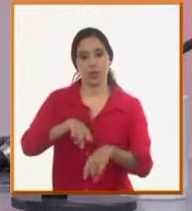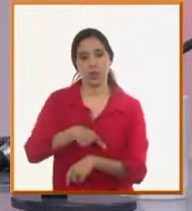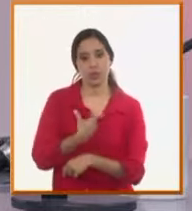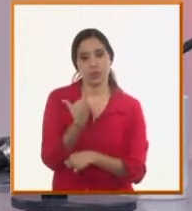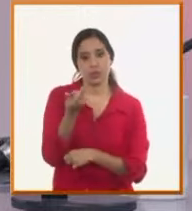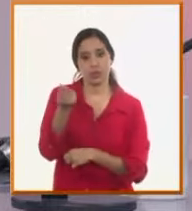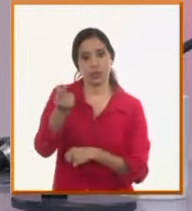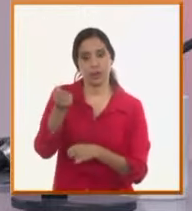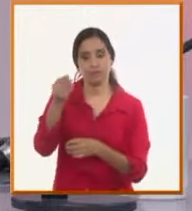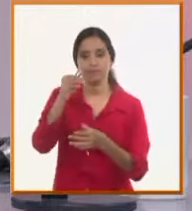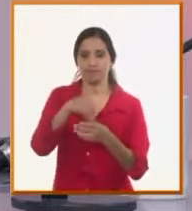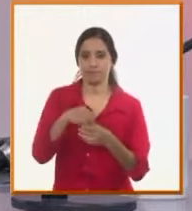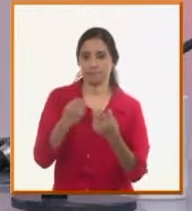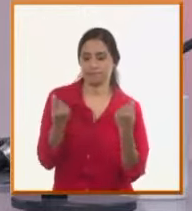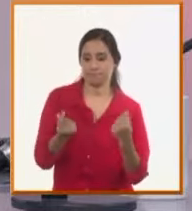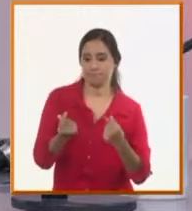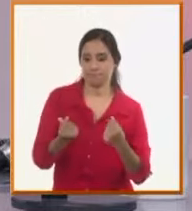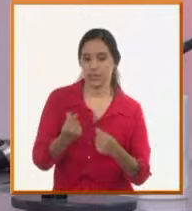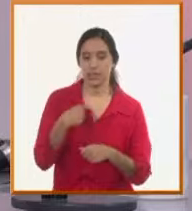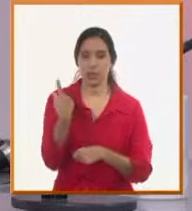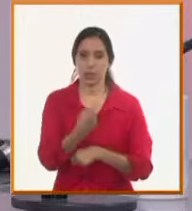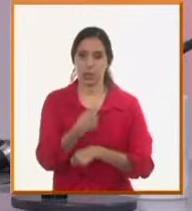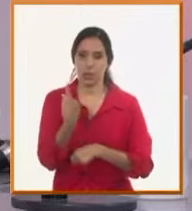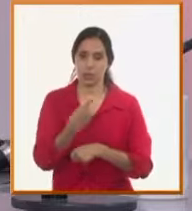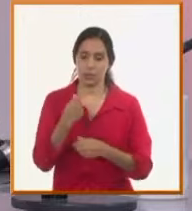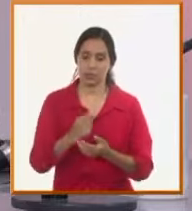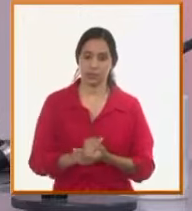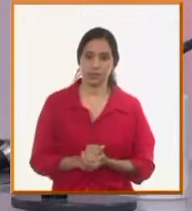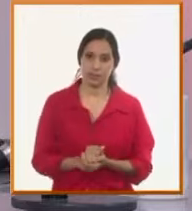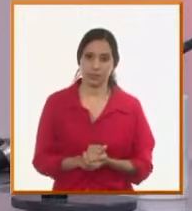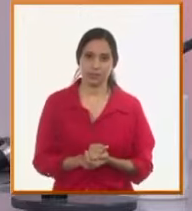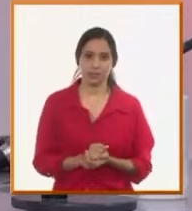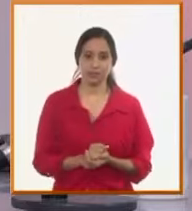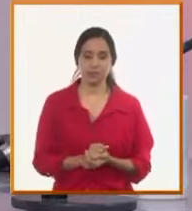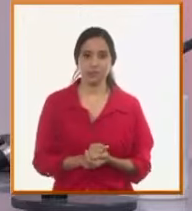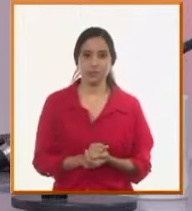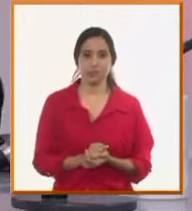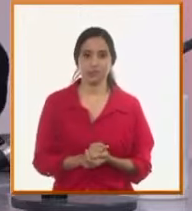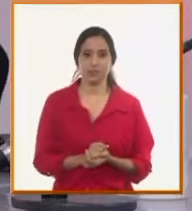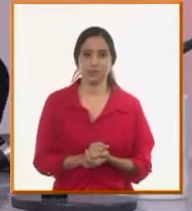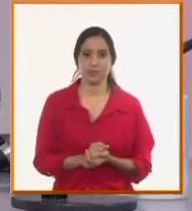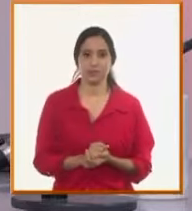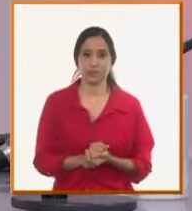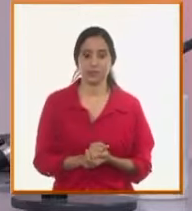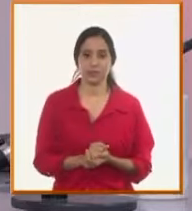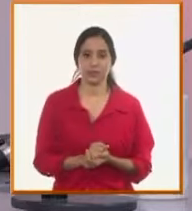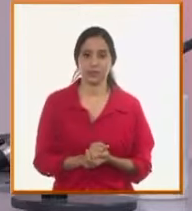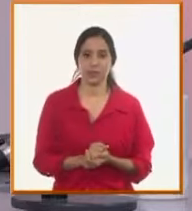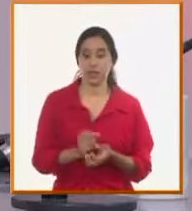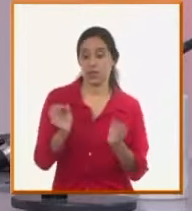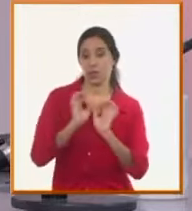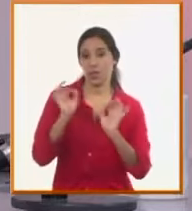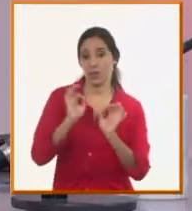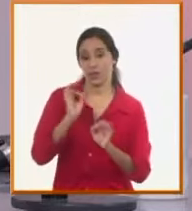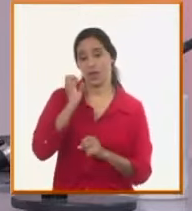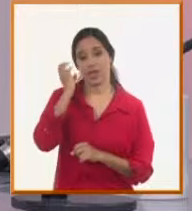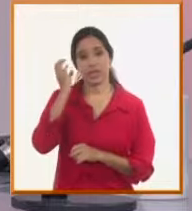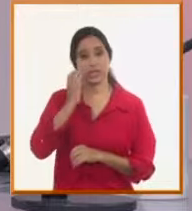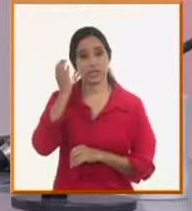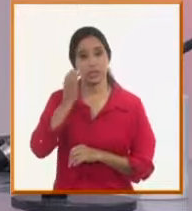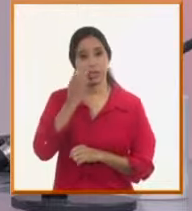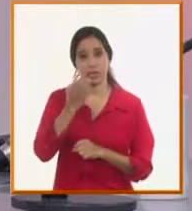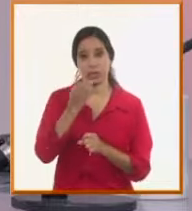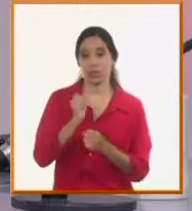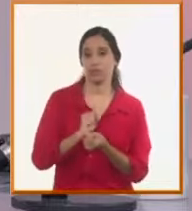financiera en general de nuestro pueblo. Hay pues todavía ahí las opiniones están vivas en